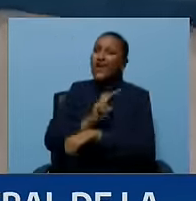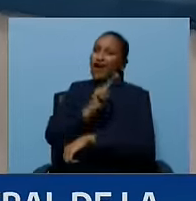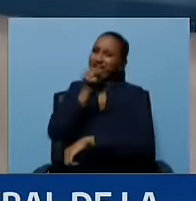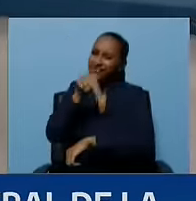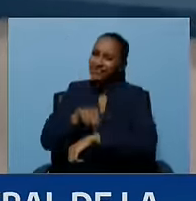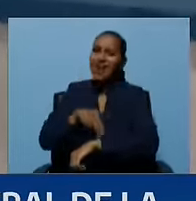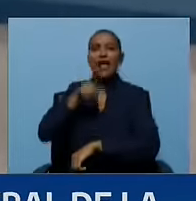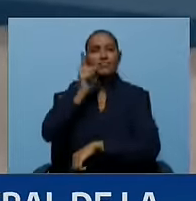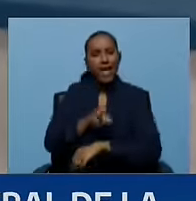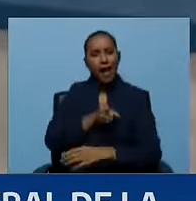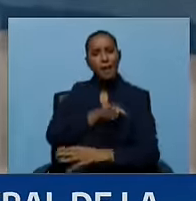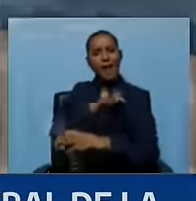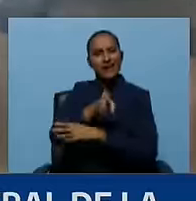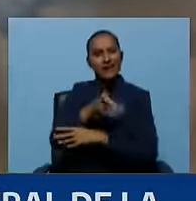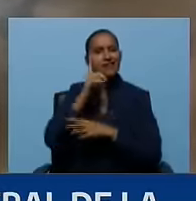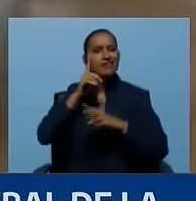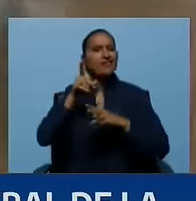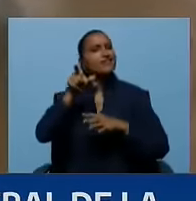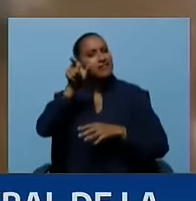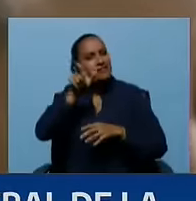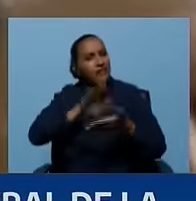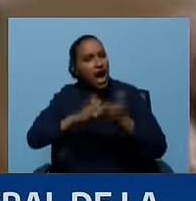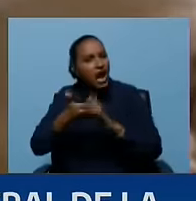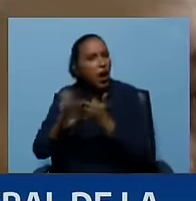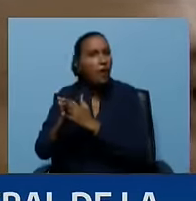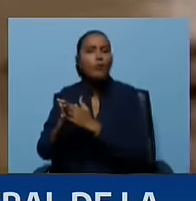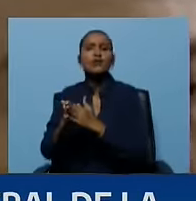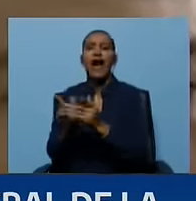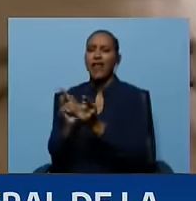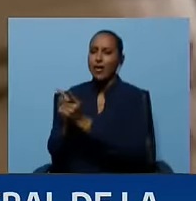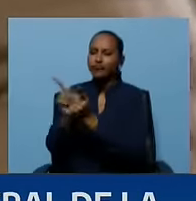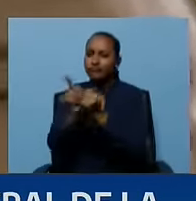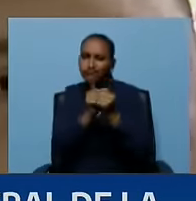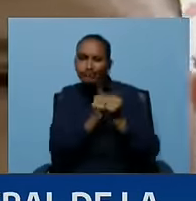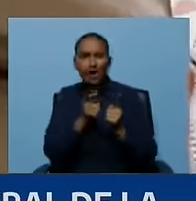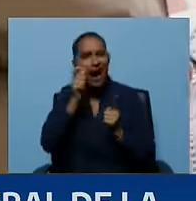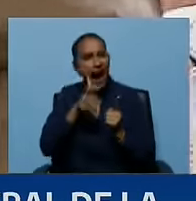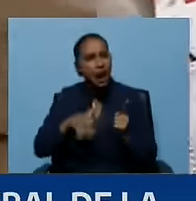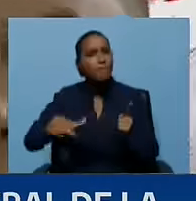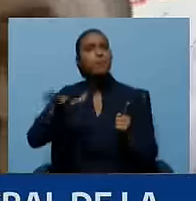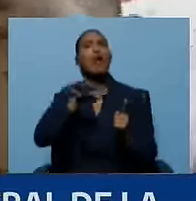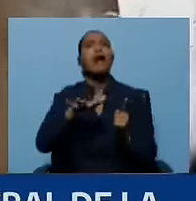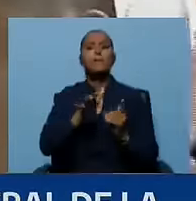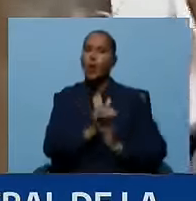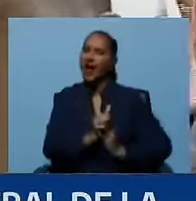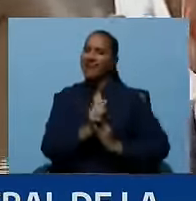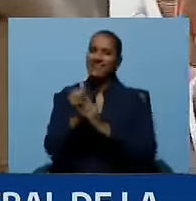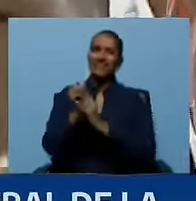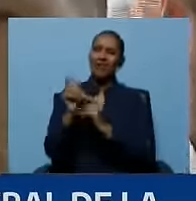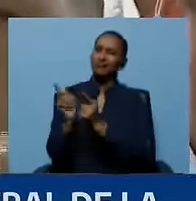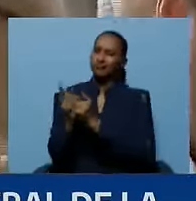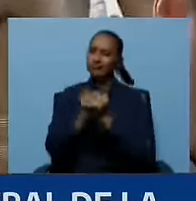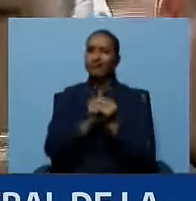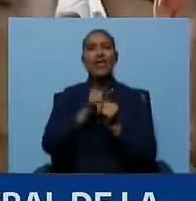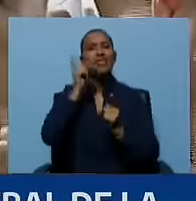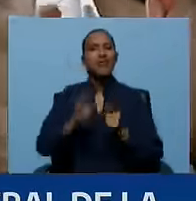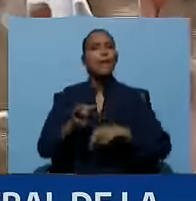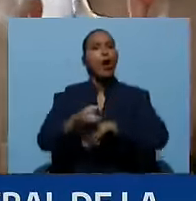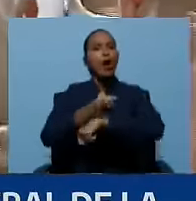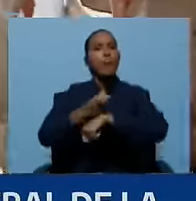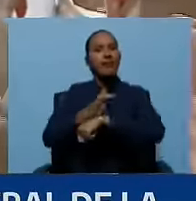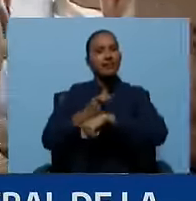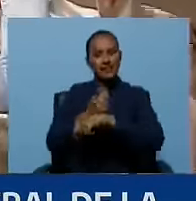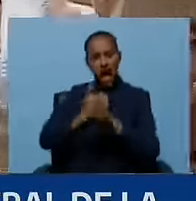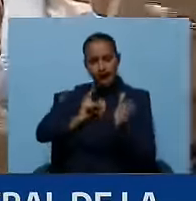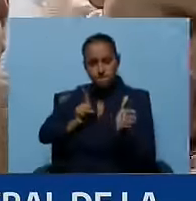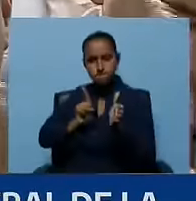al territorio y declararse en desarrollo comunero permanente. Gobernar desde el territorio,